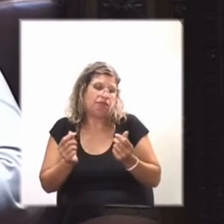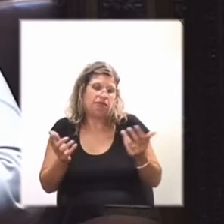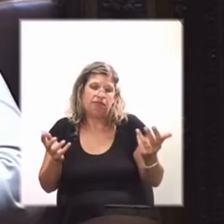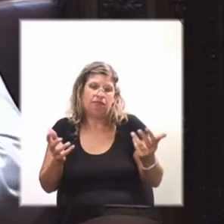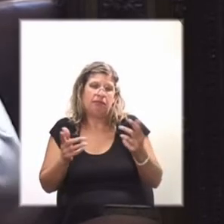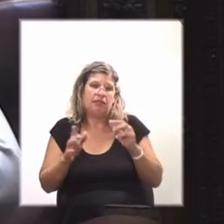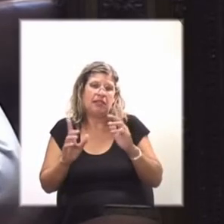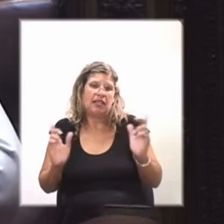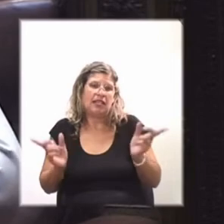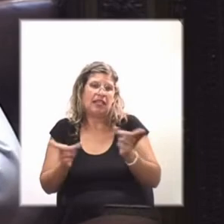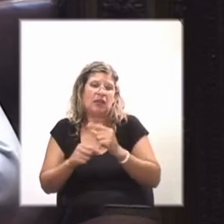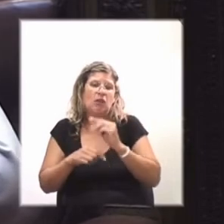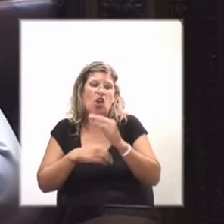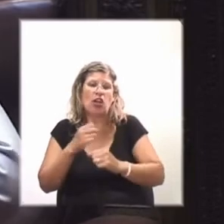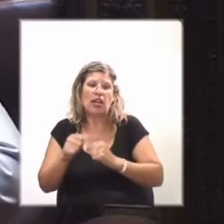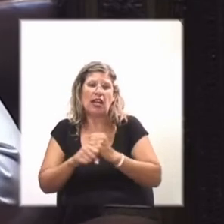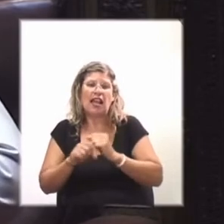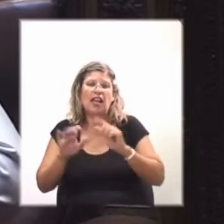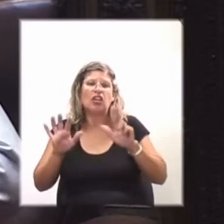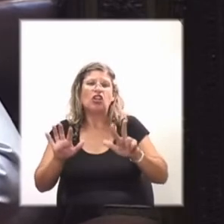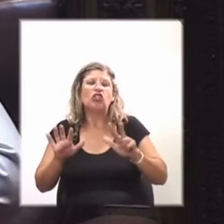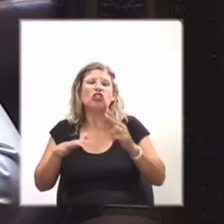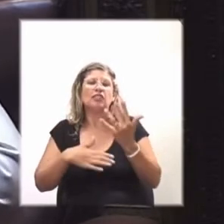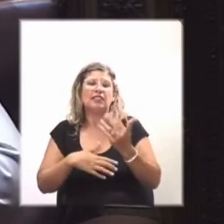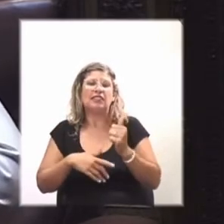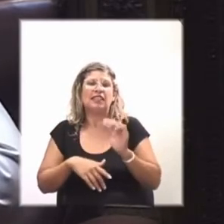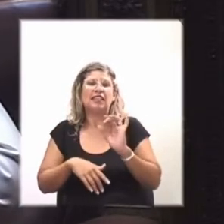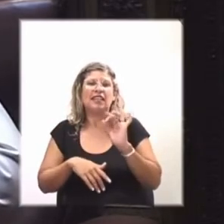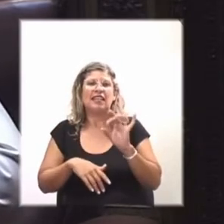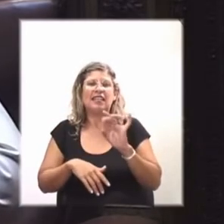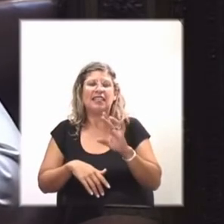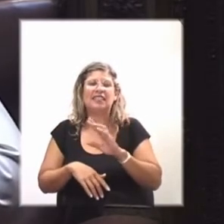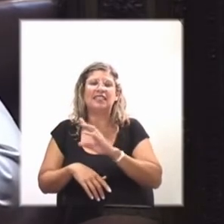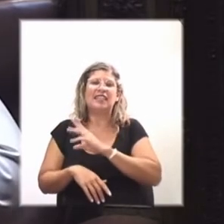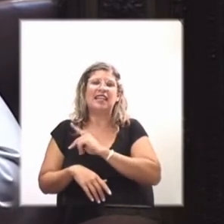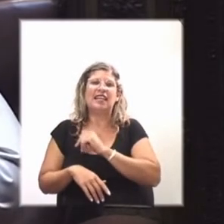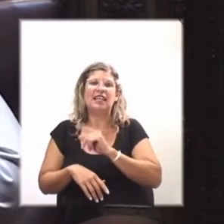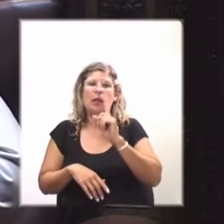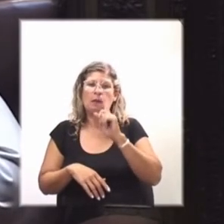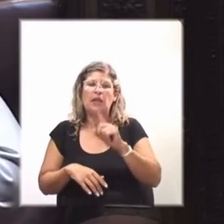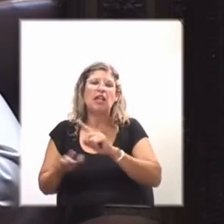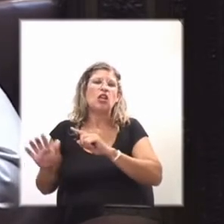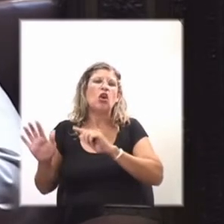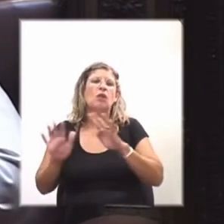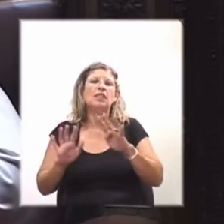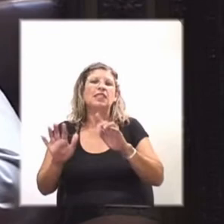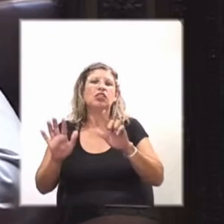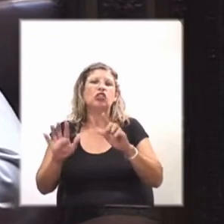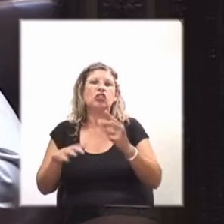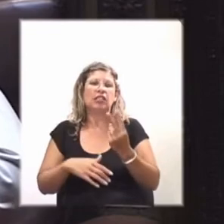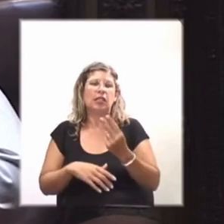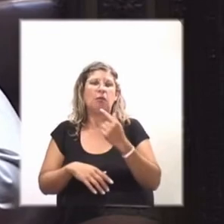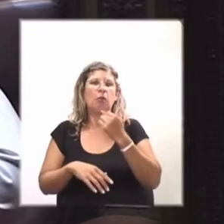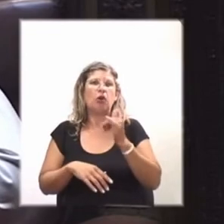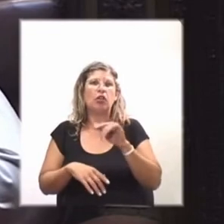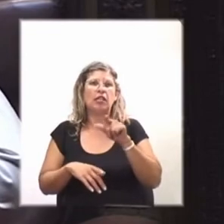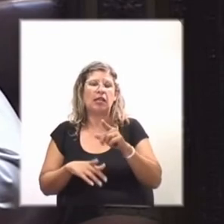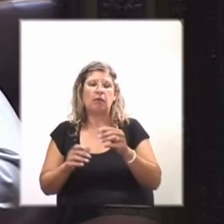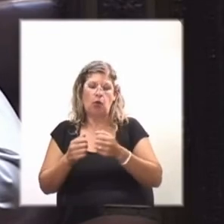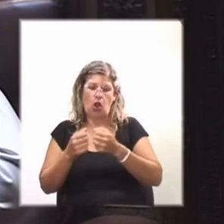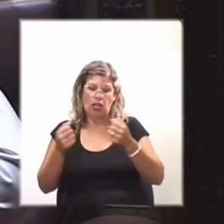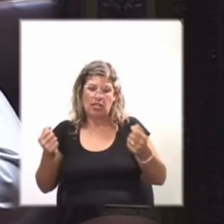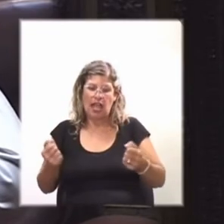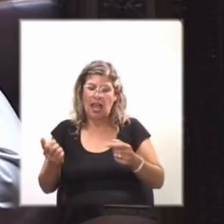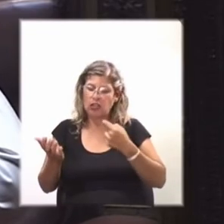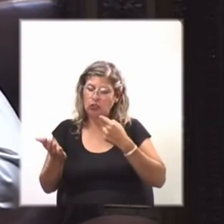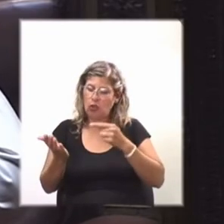en el año 85. El 15 de diciembre de 1972, por ejemplo, el diario Ahora comentaba